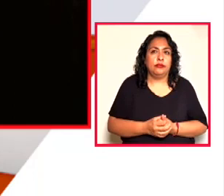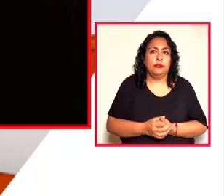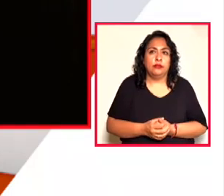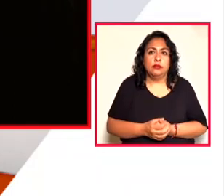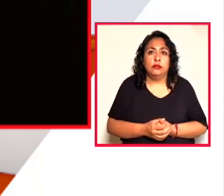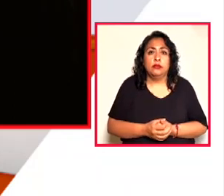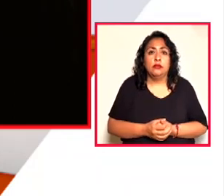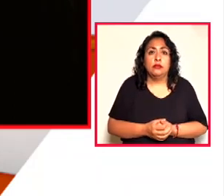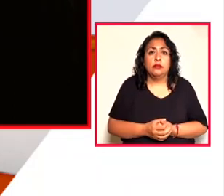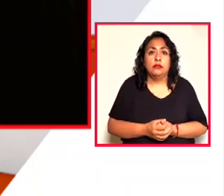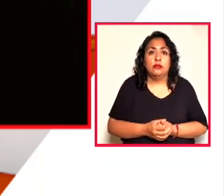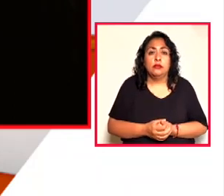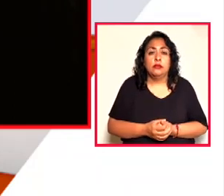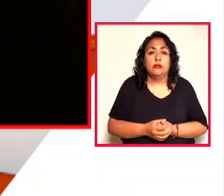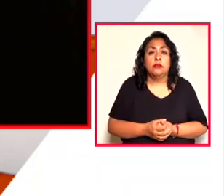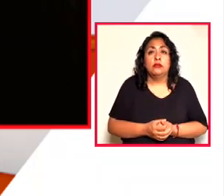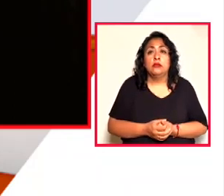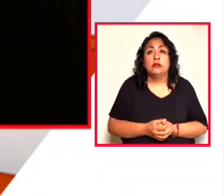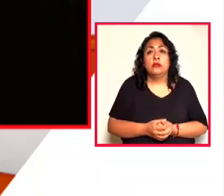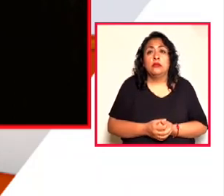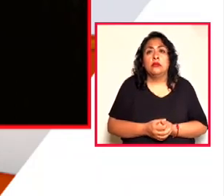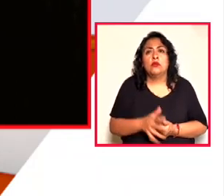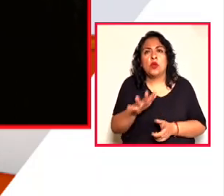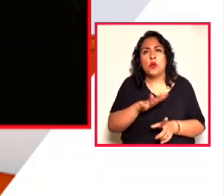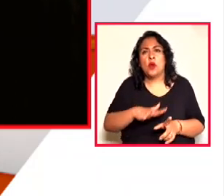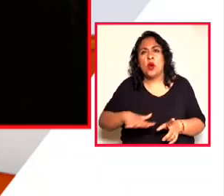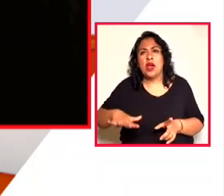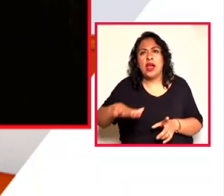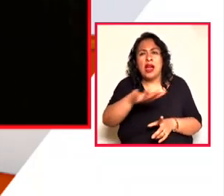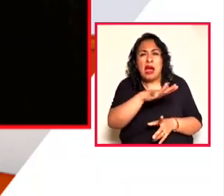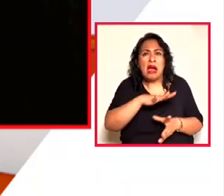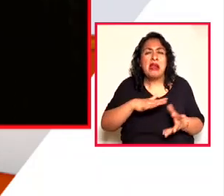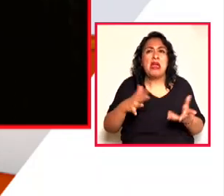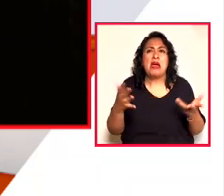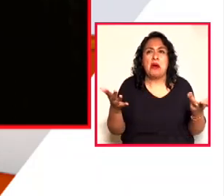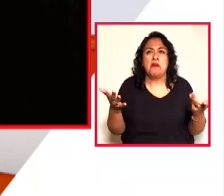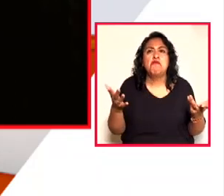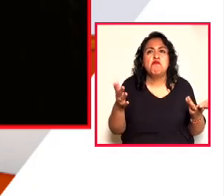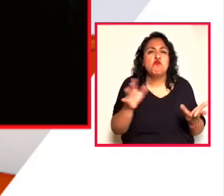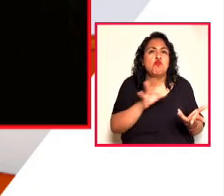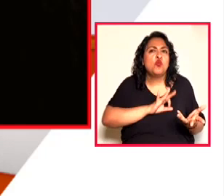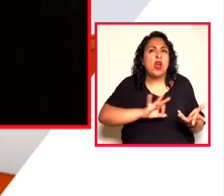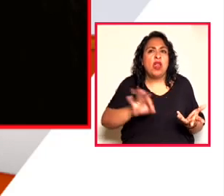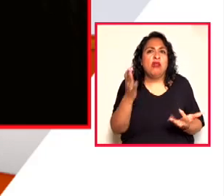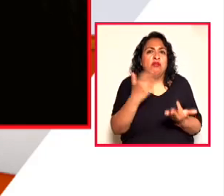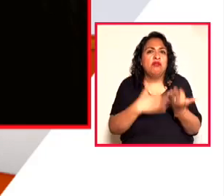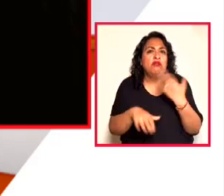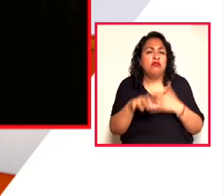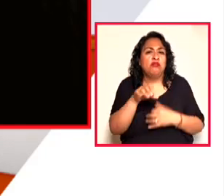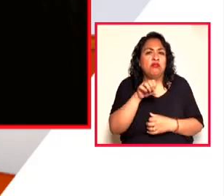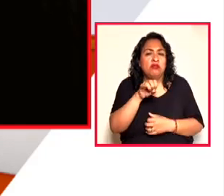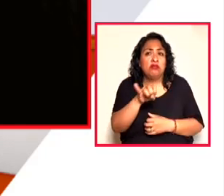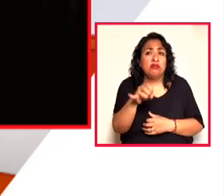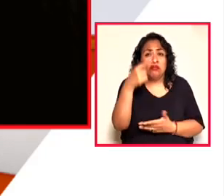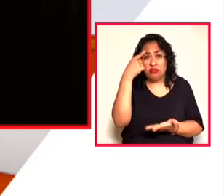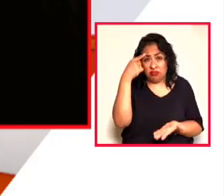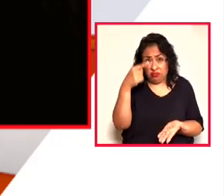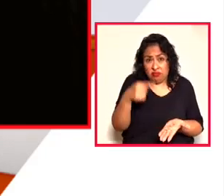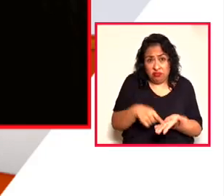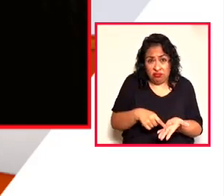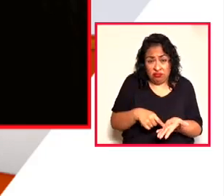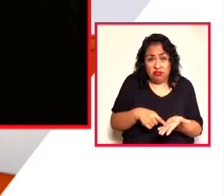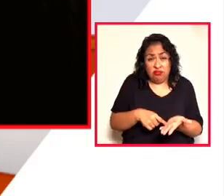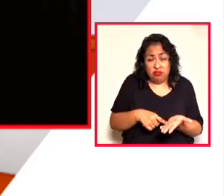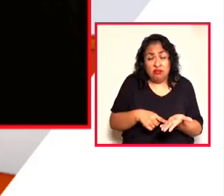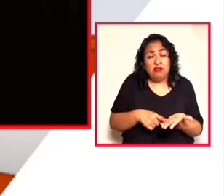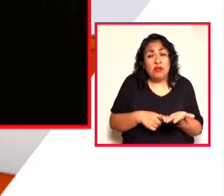esa área de posibilidades para todos. Creo que estamos,